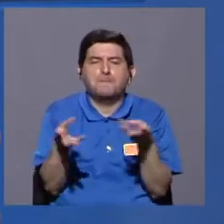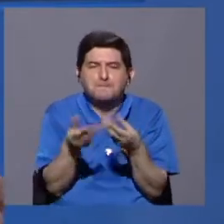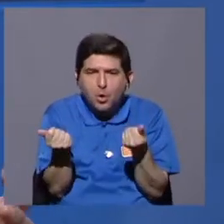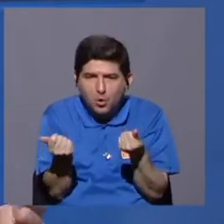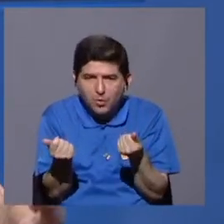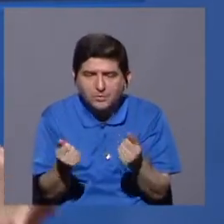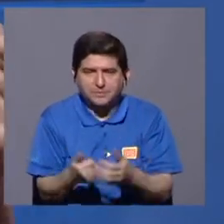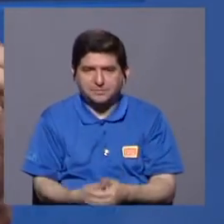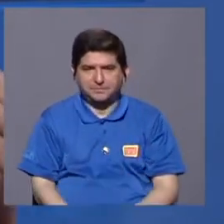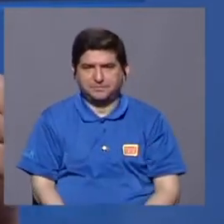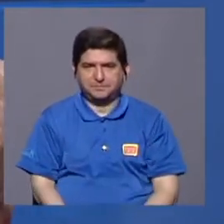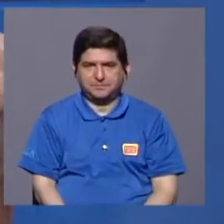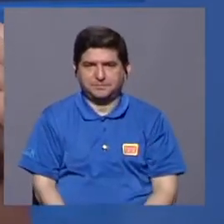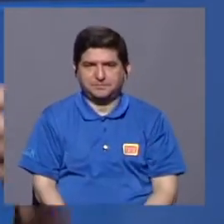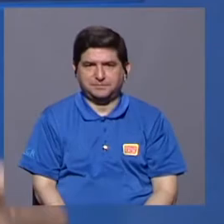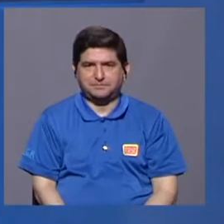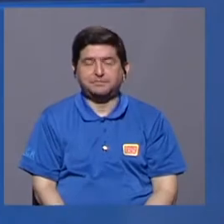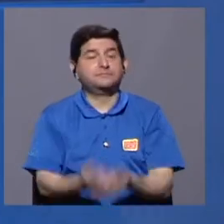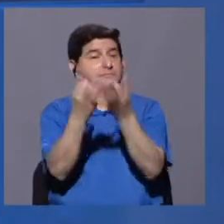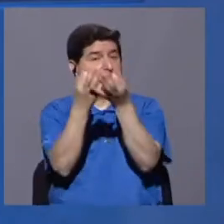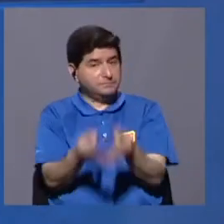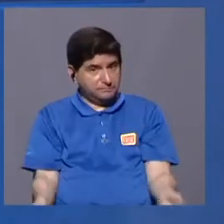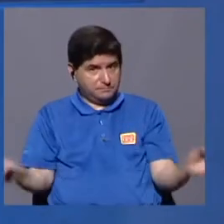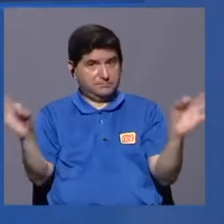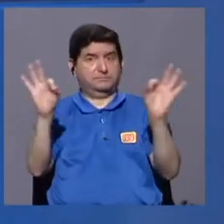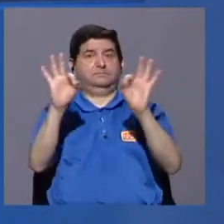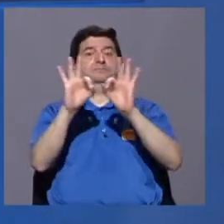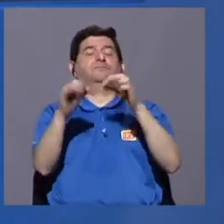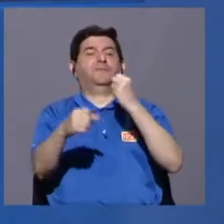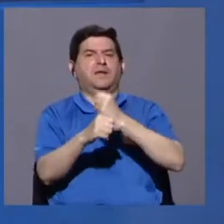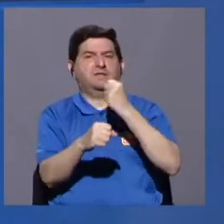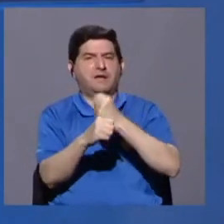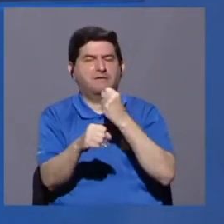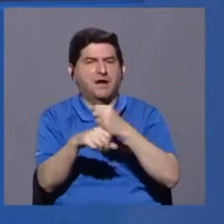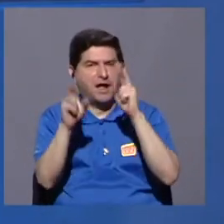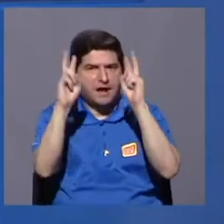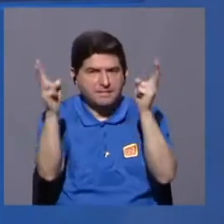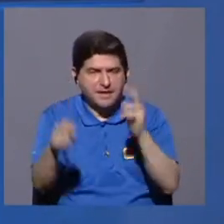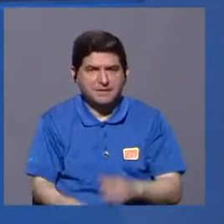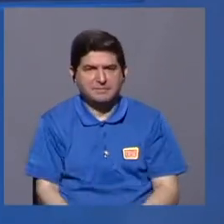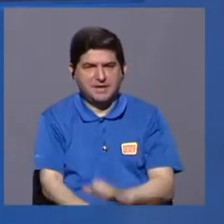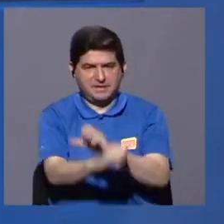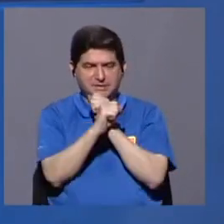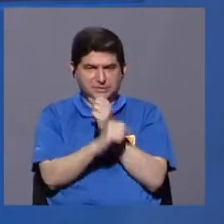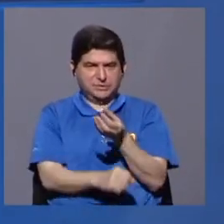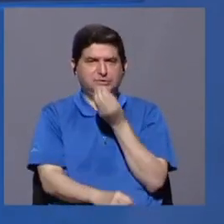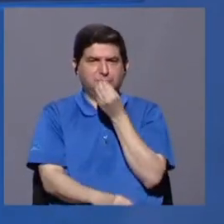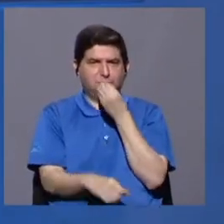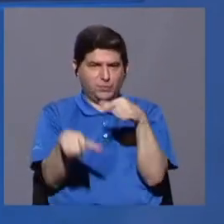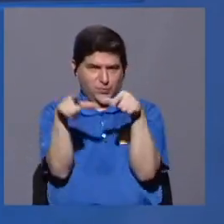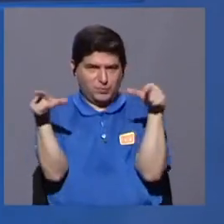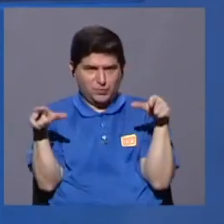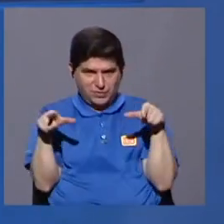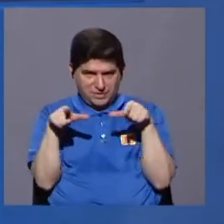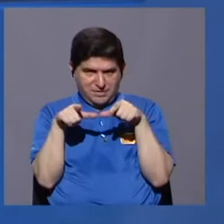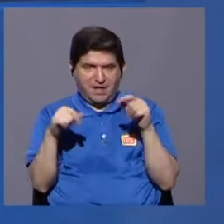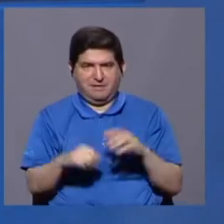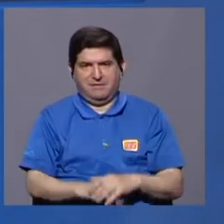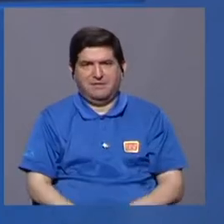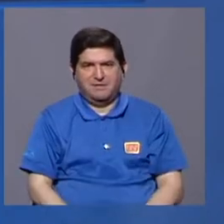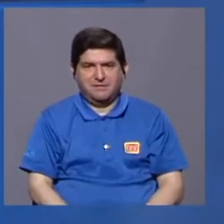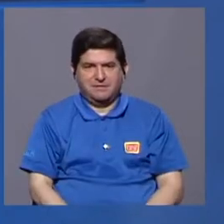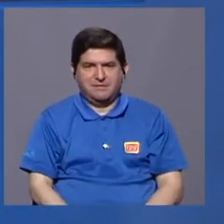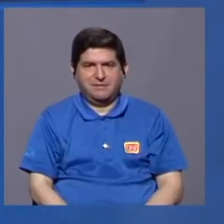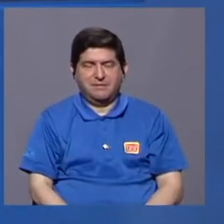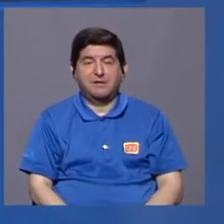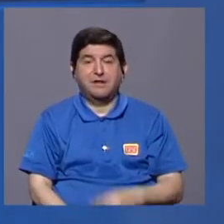Entonces, es importantísimo trabajar estos temas de seguridad alimentaria en la zona, por cosas